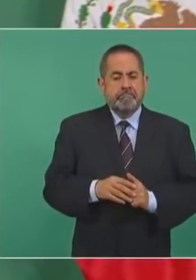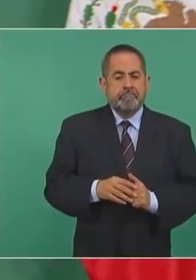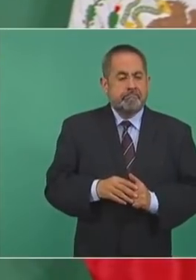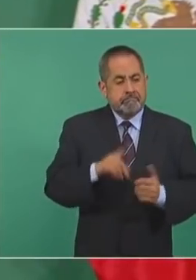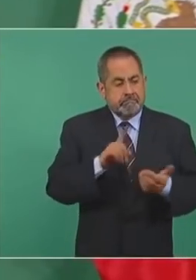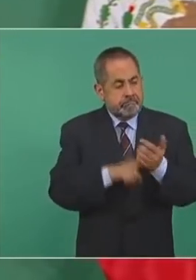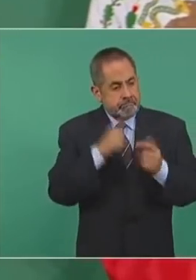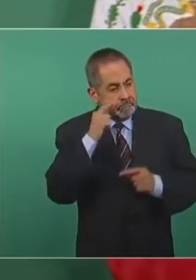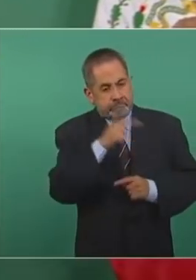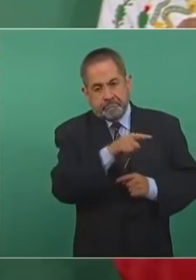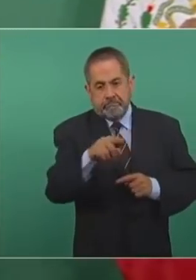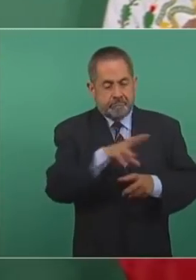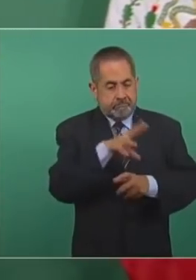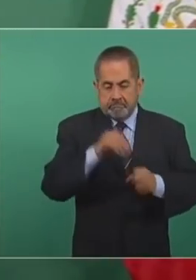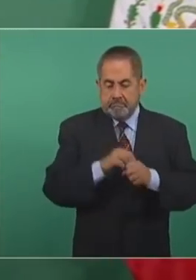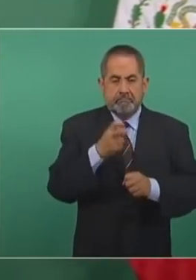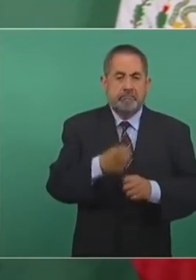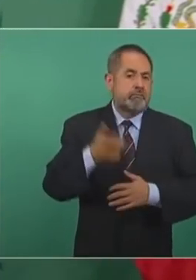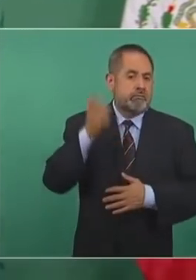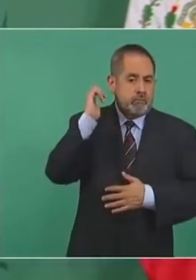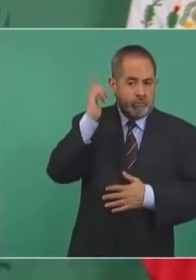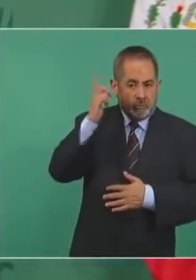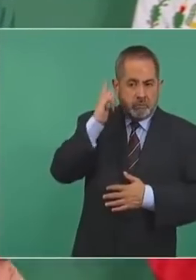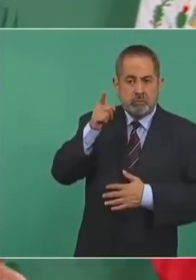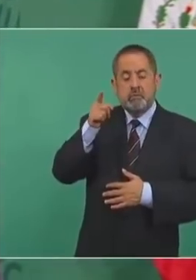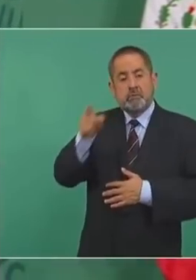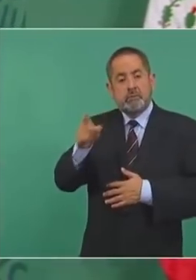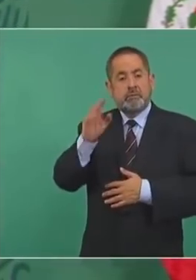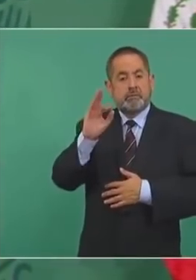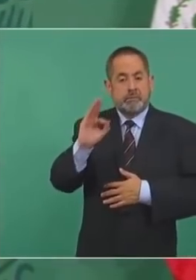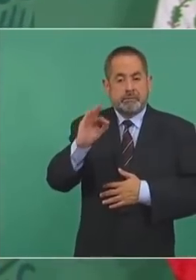por medio en este caso. Ojalá y la fiscalía